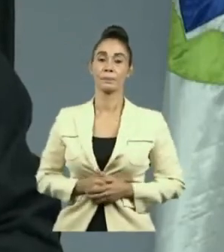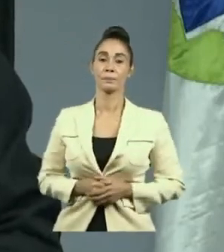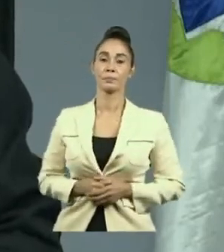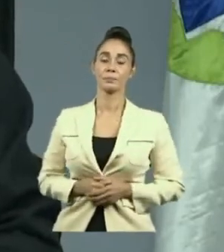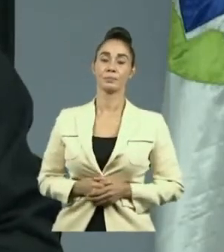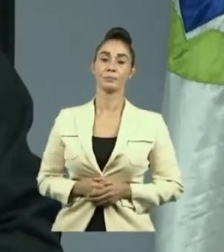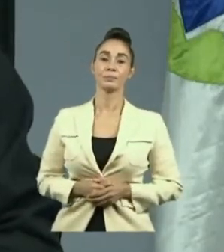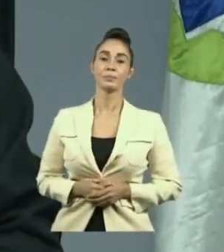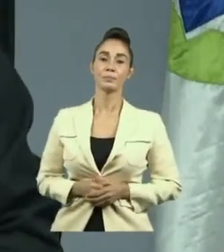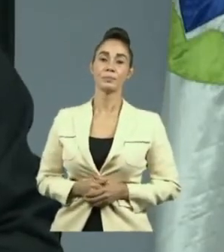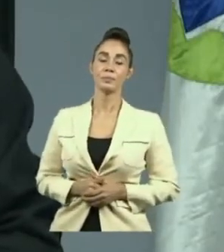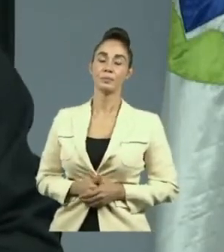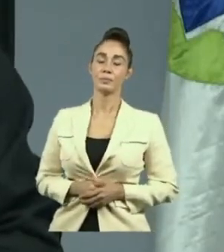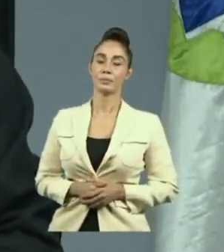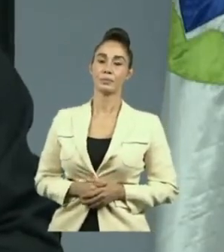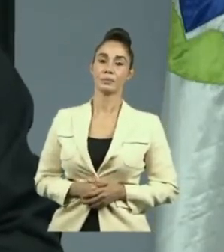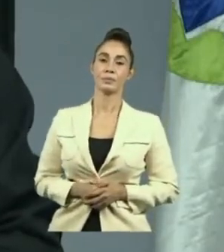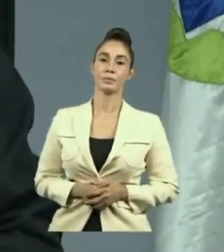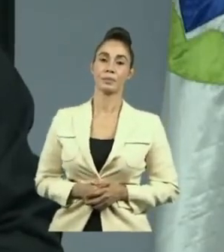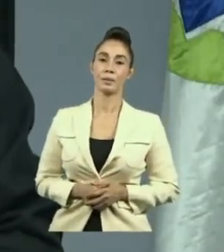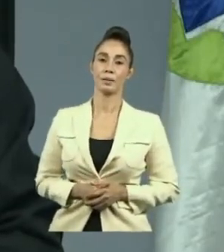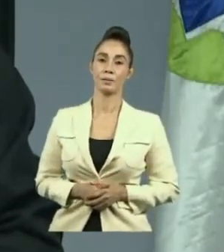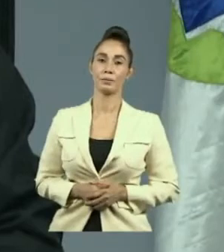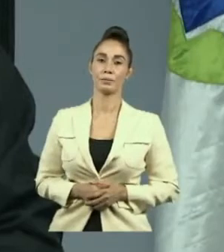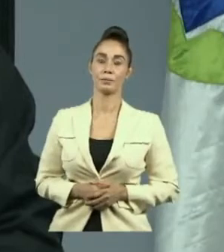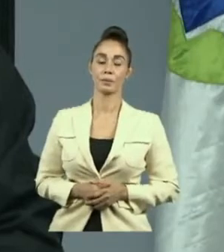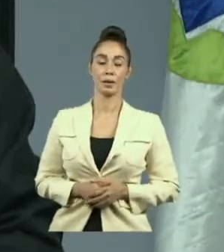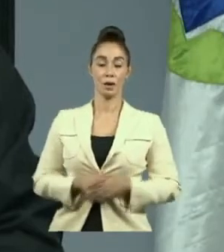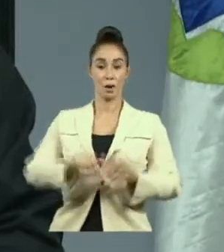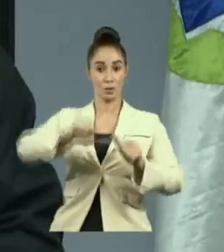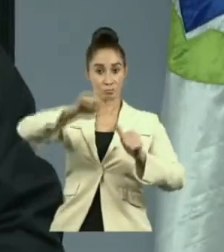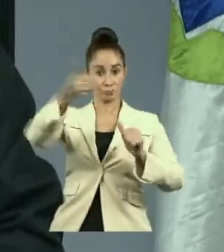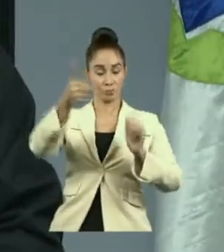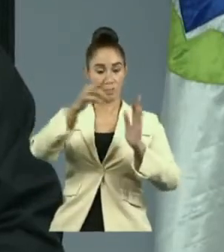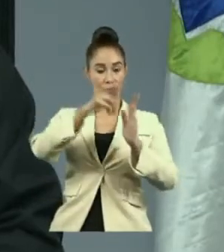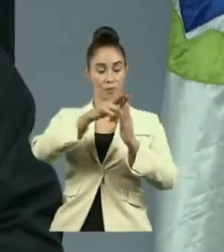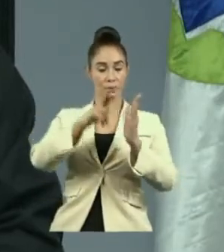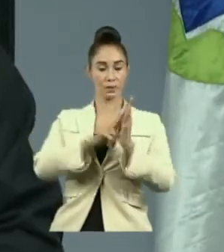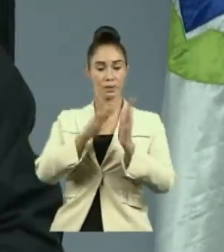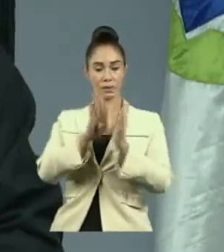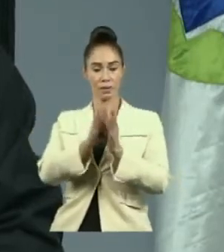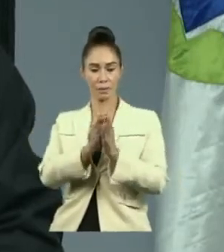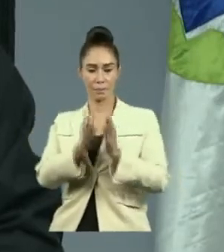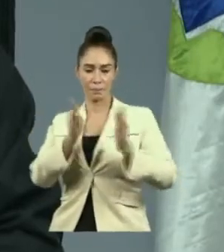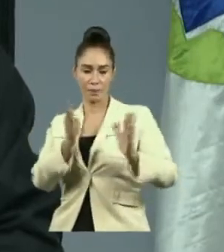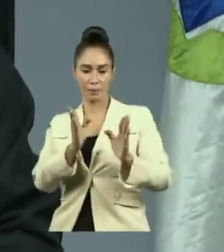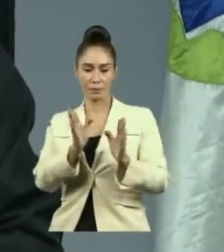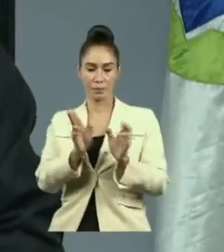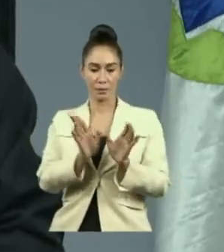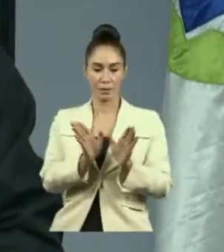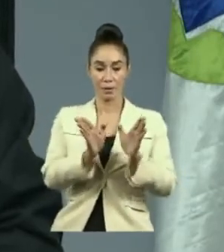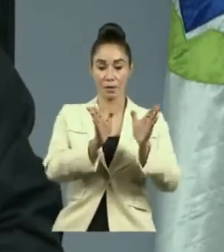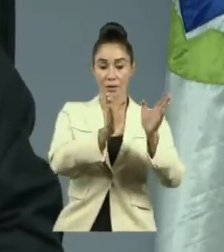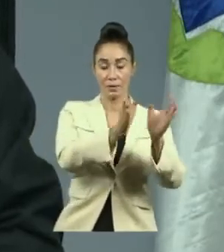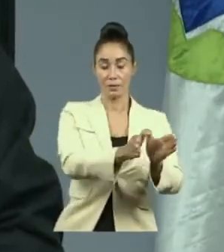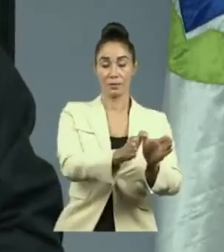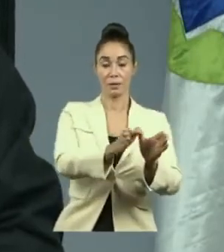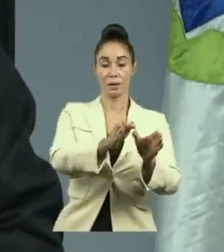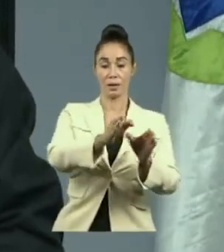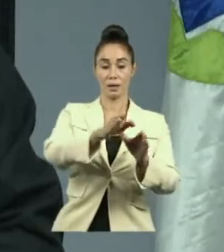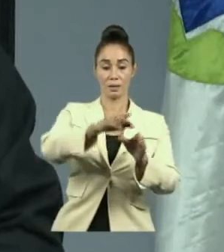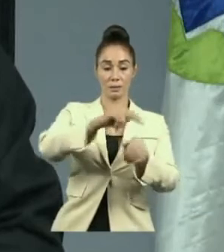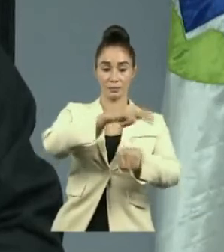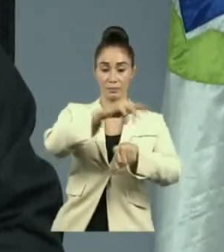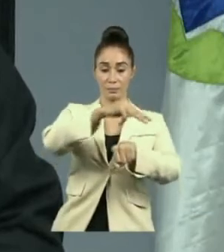las acciones fundamentales aparte de aislar y controlar el movimiento dentro del